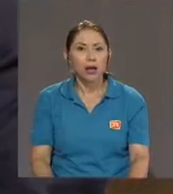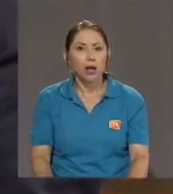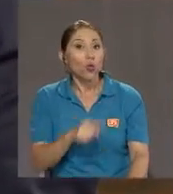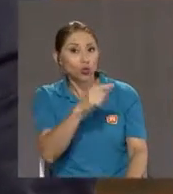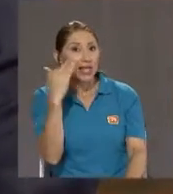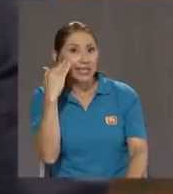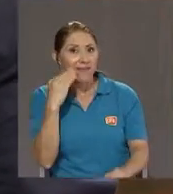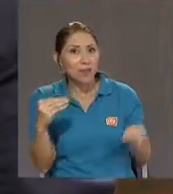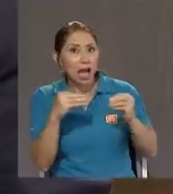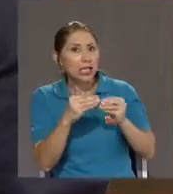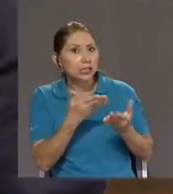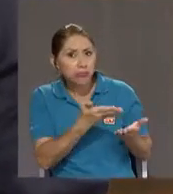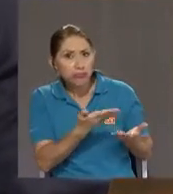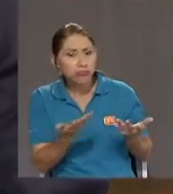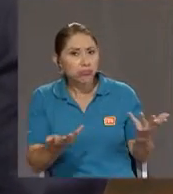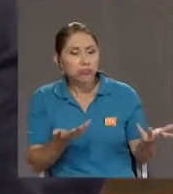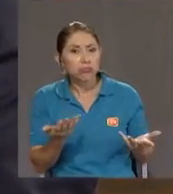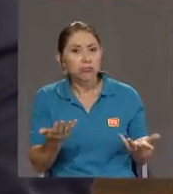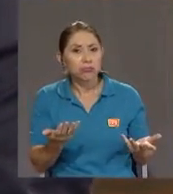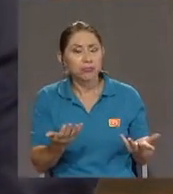que sabe más de eso, don Fernando,